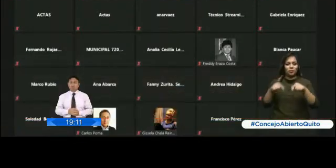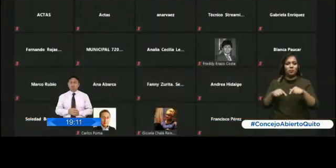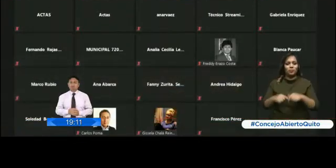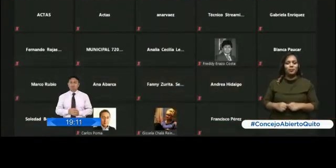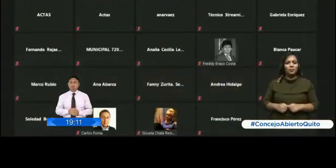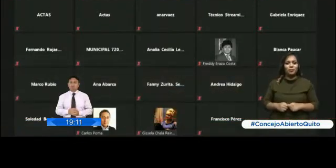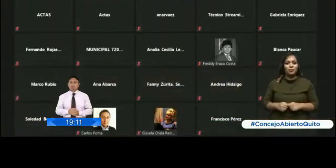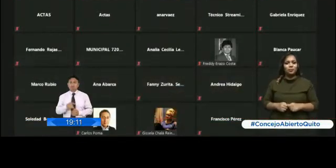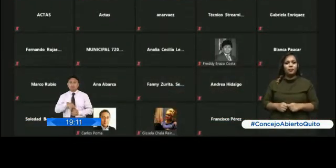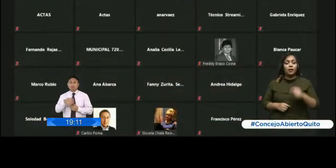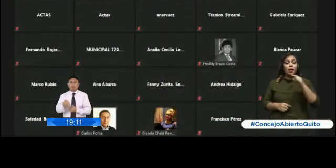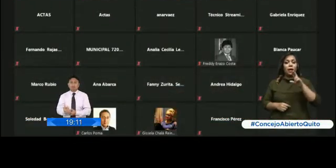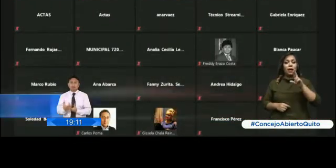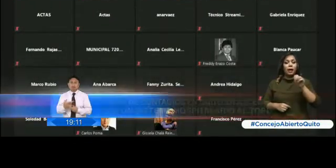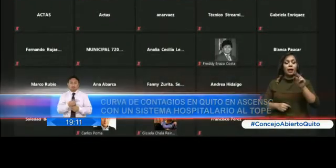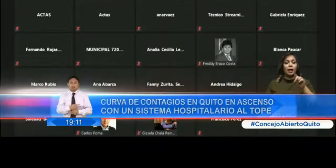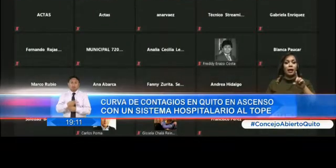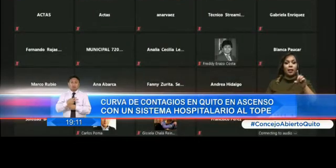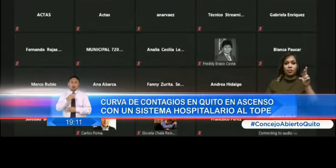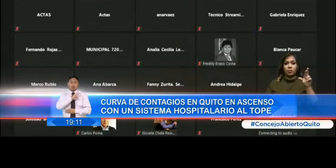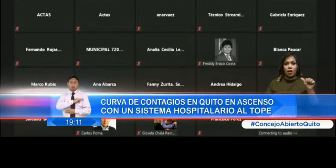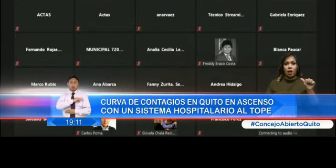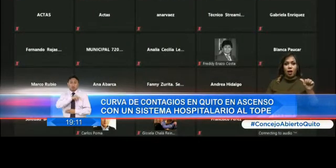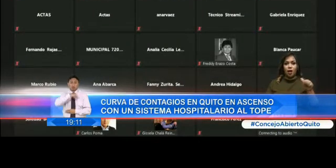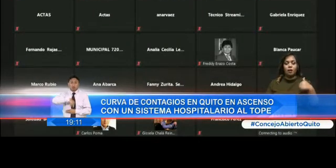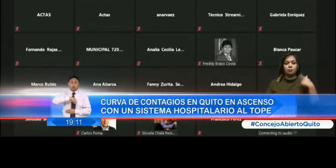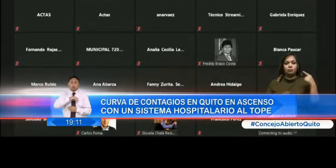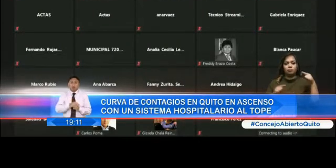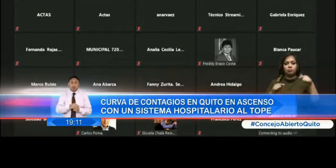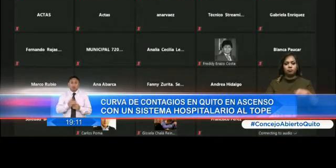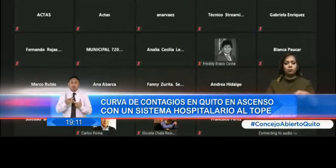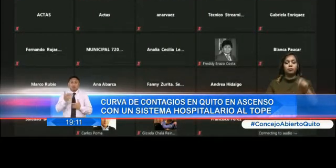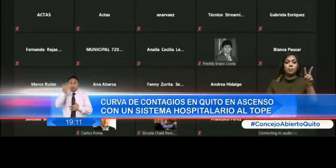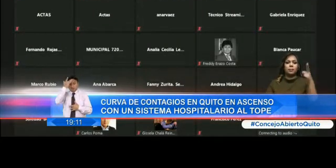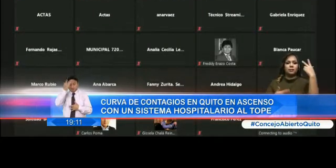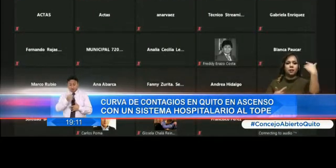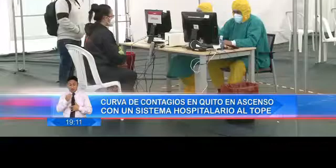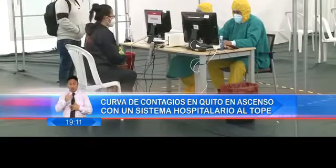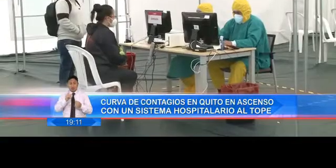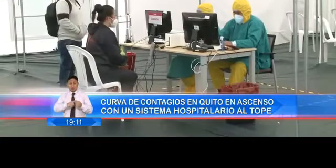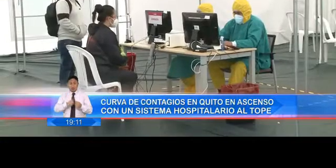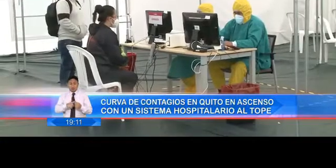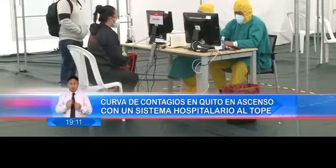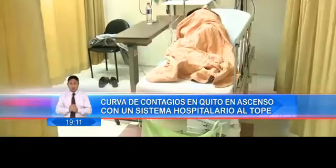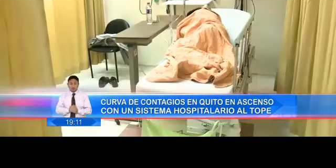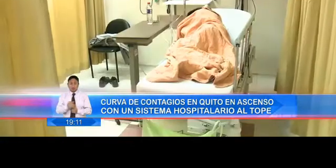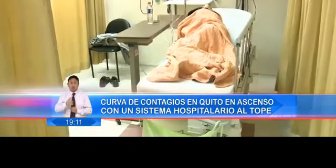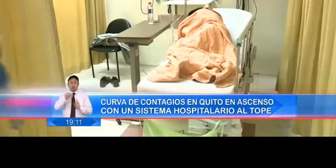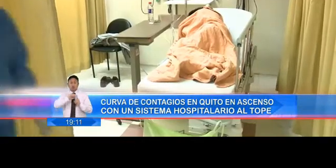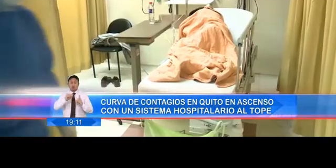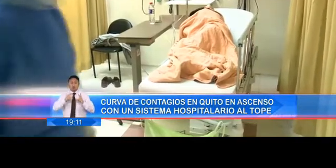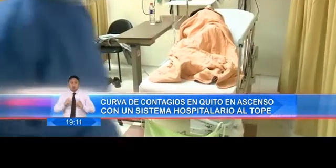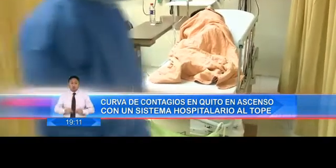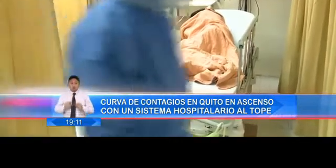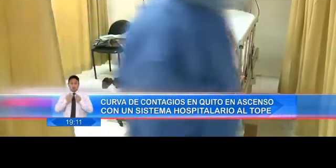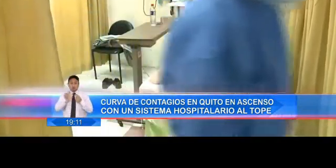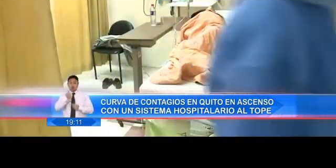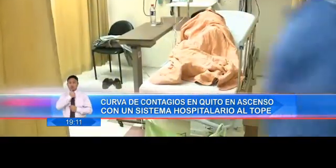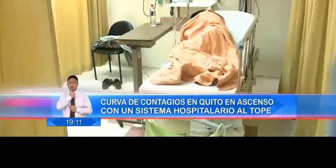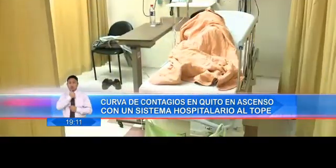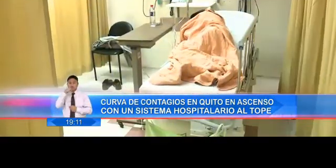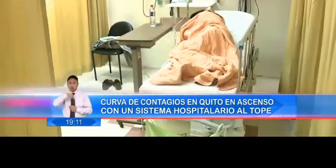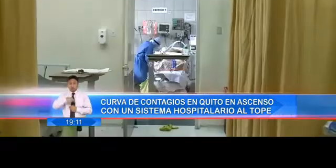un informe presentado ante el Consejo Metropolitano sobre la situación epidemiológica de la capital, el sistema de salud público y privado